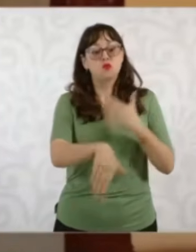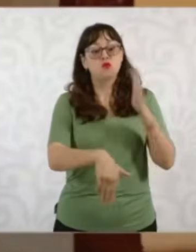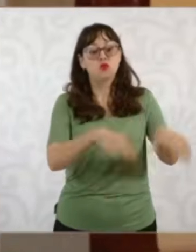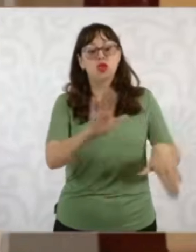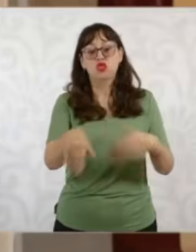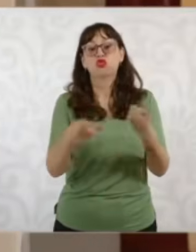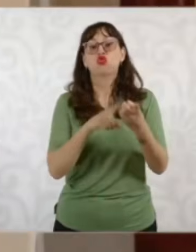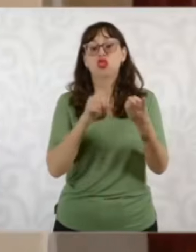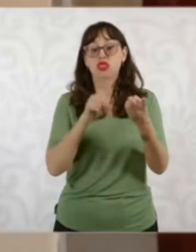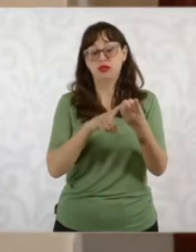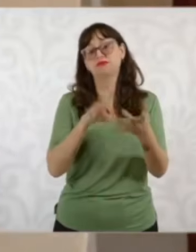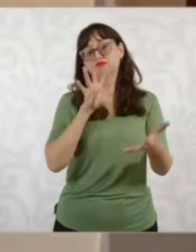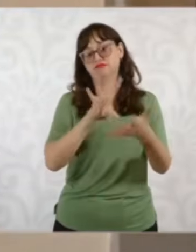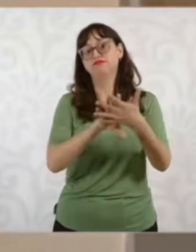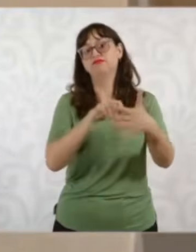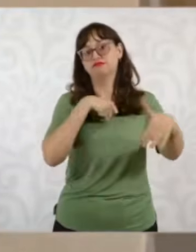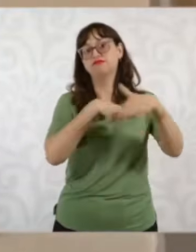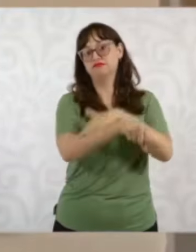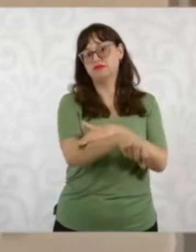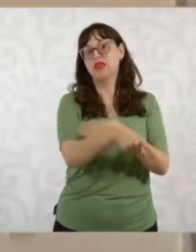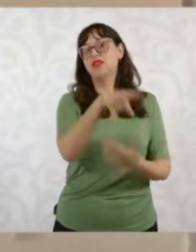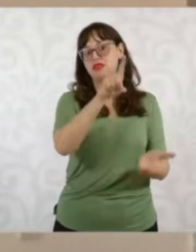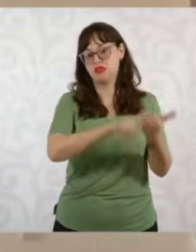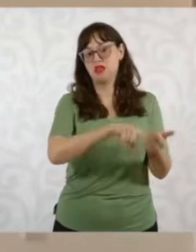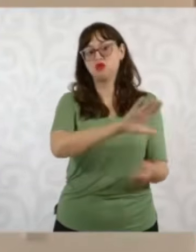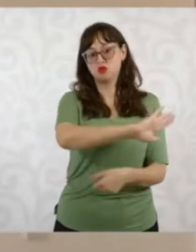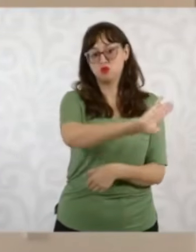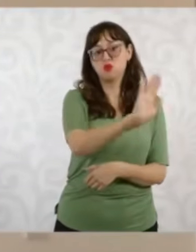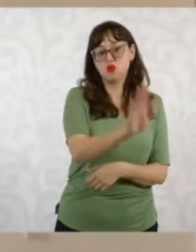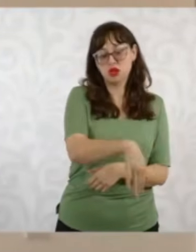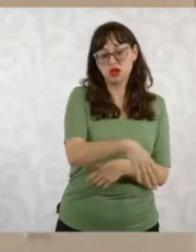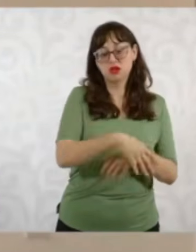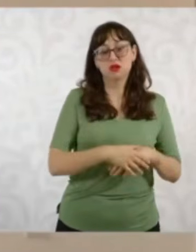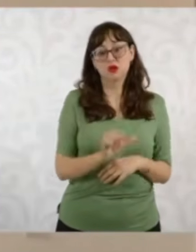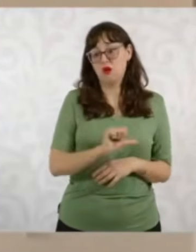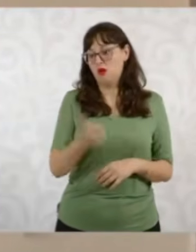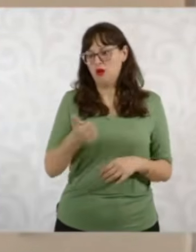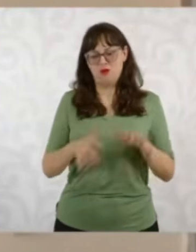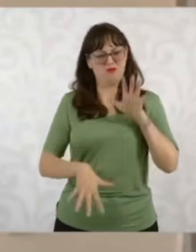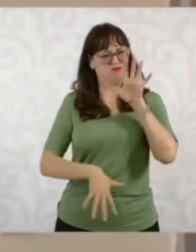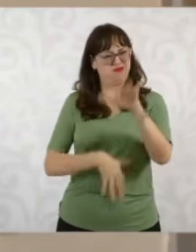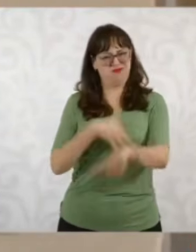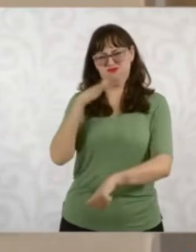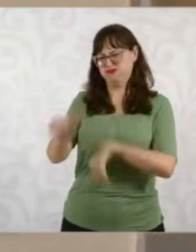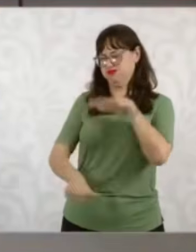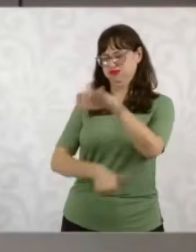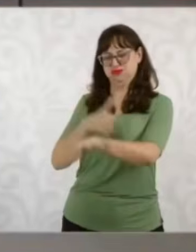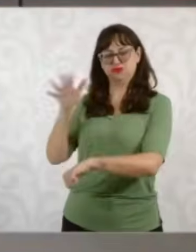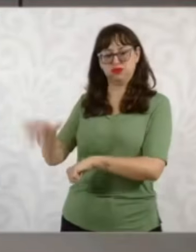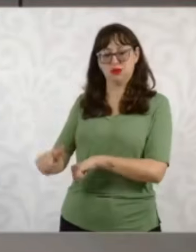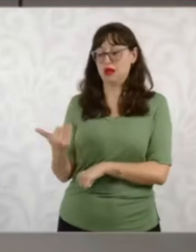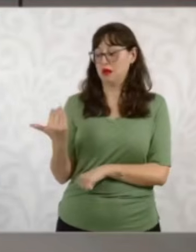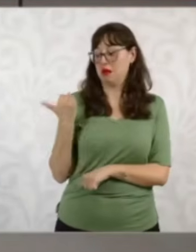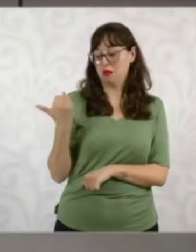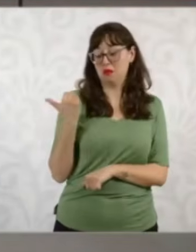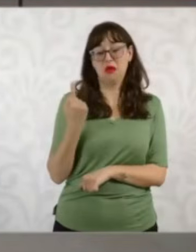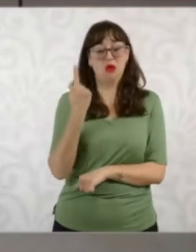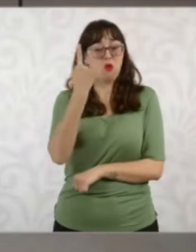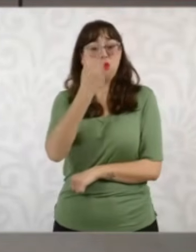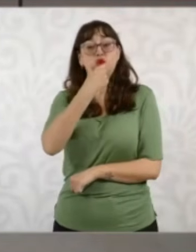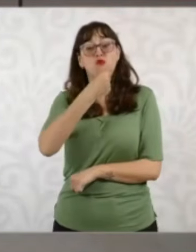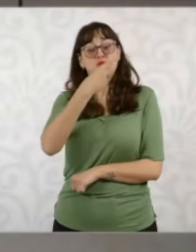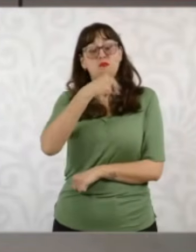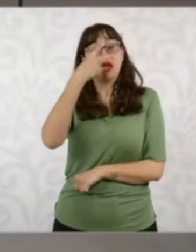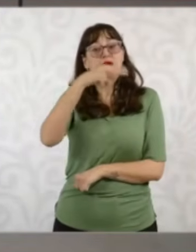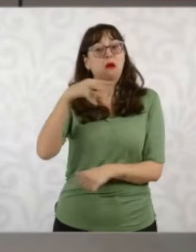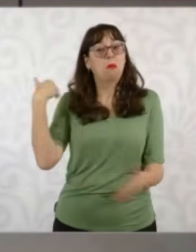centros de detención y otros enredadas. La última se trata de un mexicano con más de 30 años viviendo